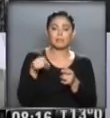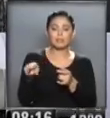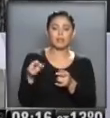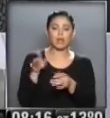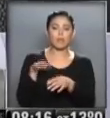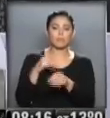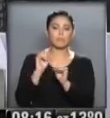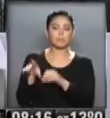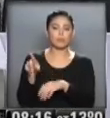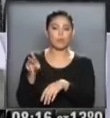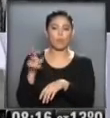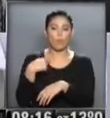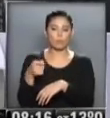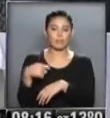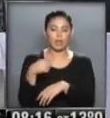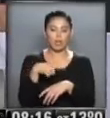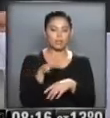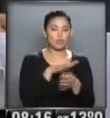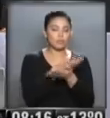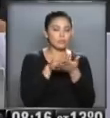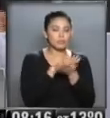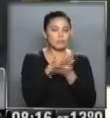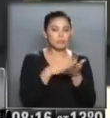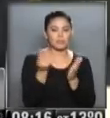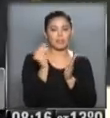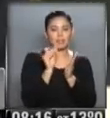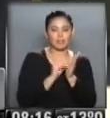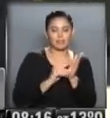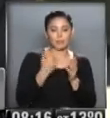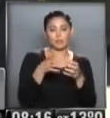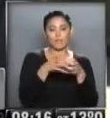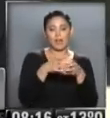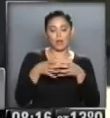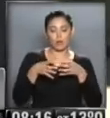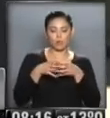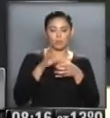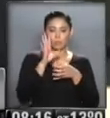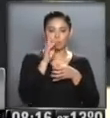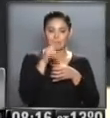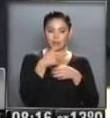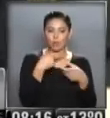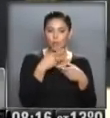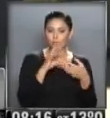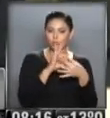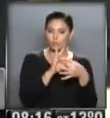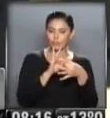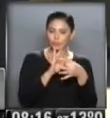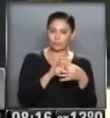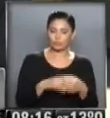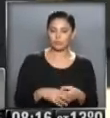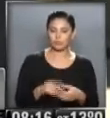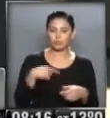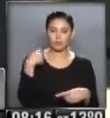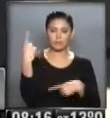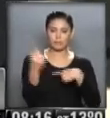hacían la diferencia con alguna operación encubierta en la cual en esto también chpp Morgan y clarin eran socios entonces este tipo de